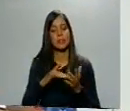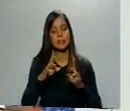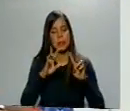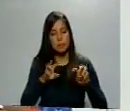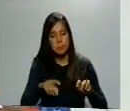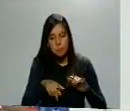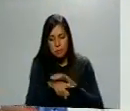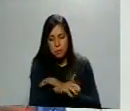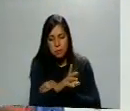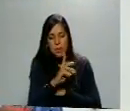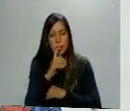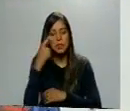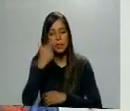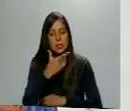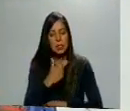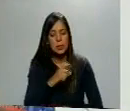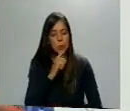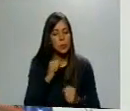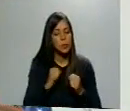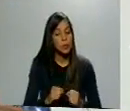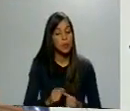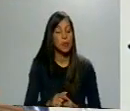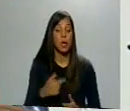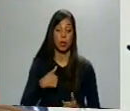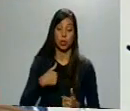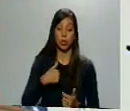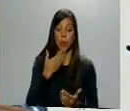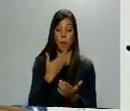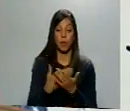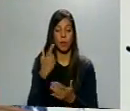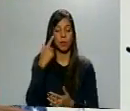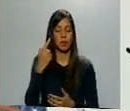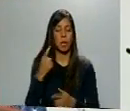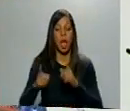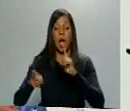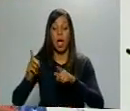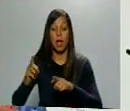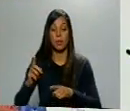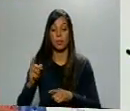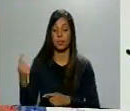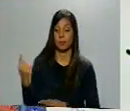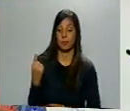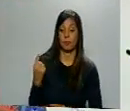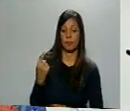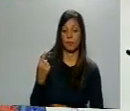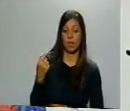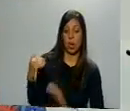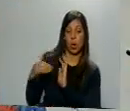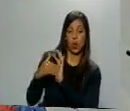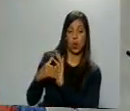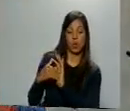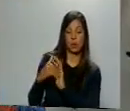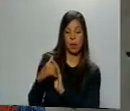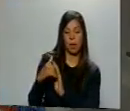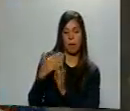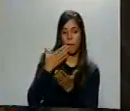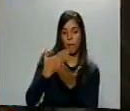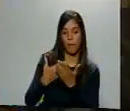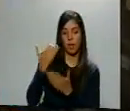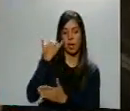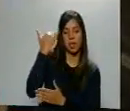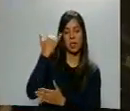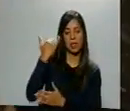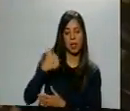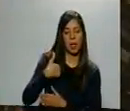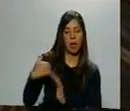decisión que debíamos tomar. Y como yo hice la propuesta, hubo manifestaciones contra la propuesta que yo había